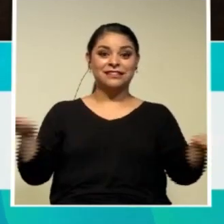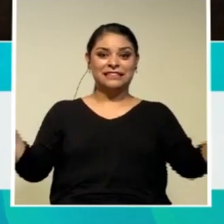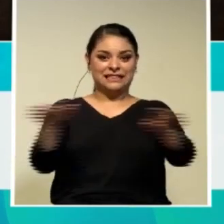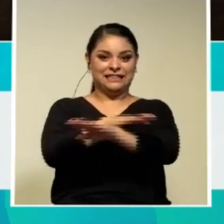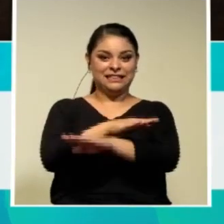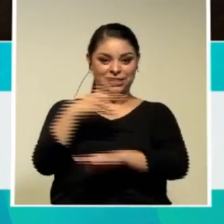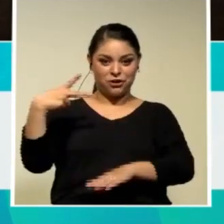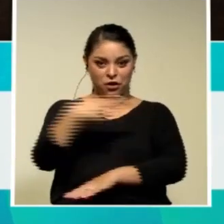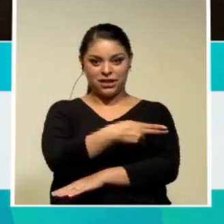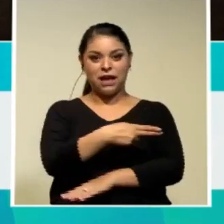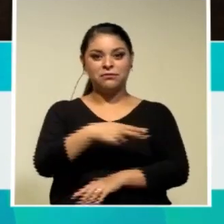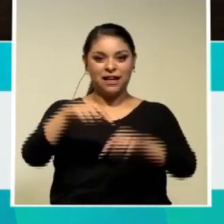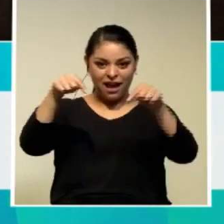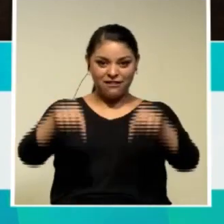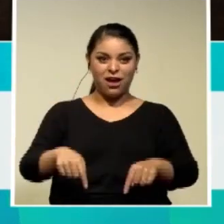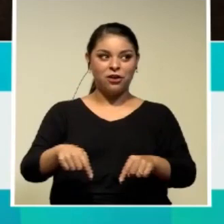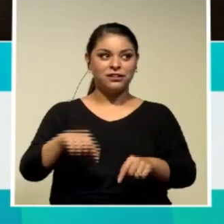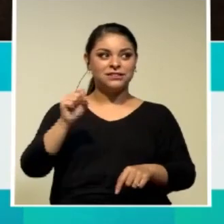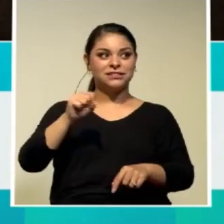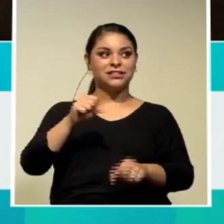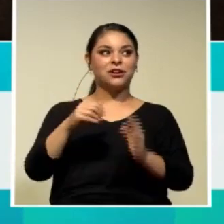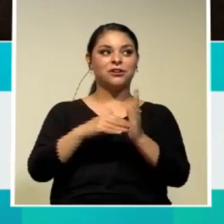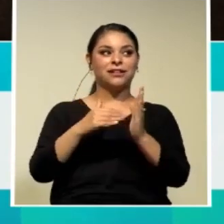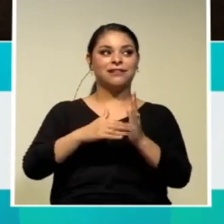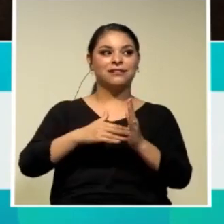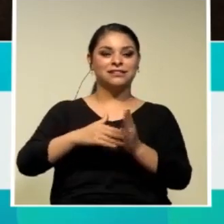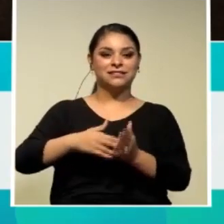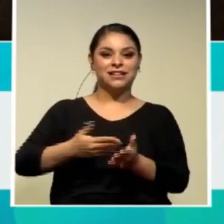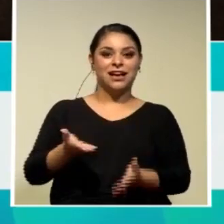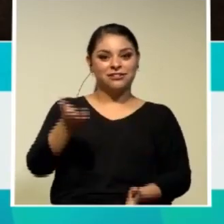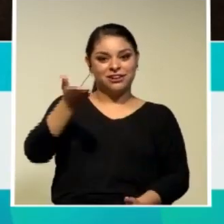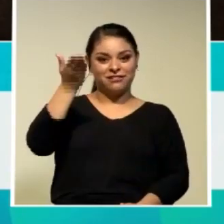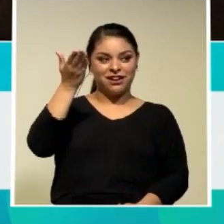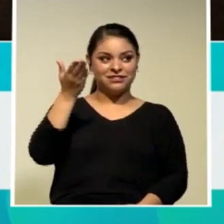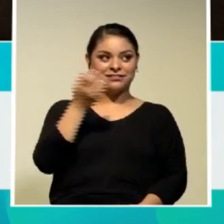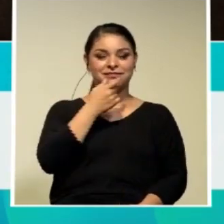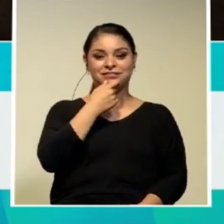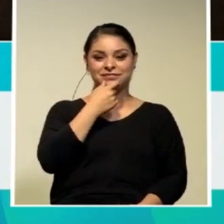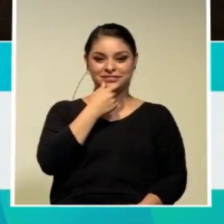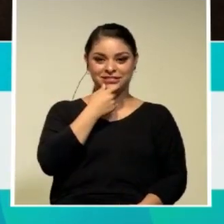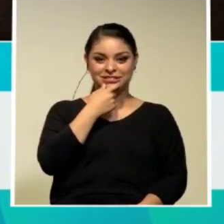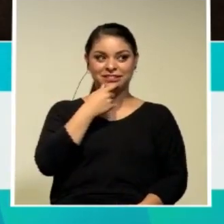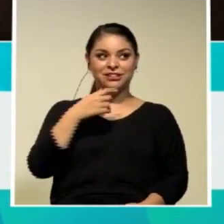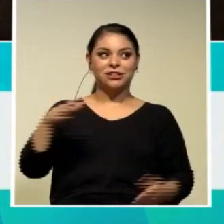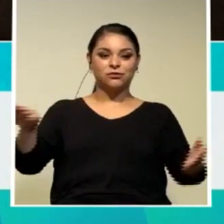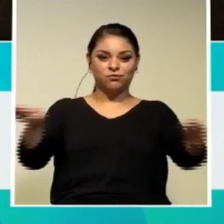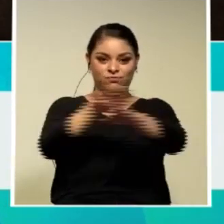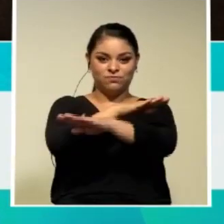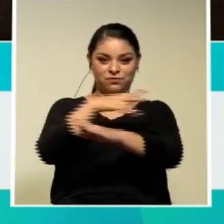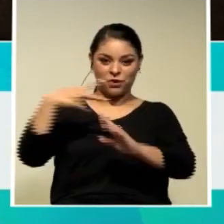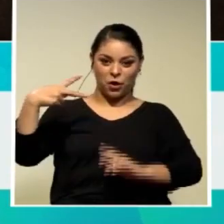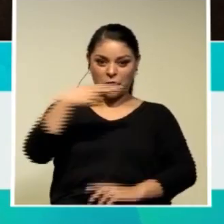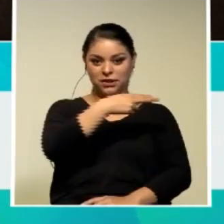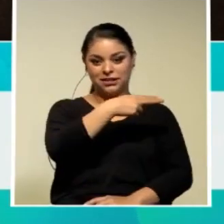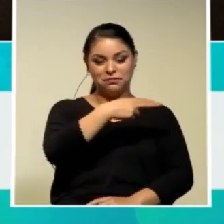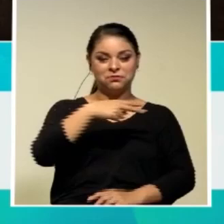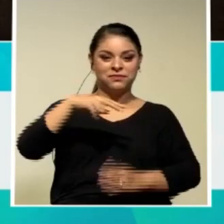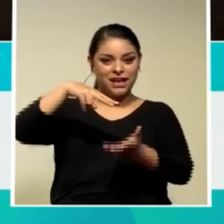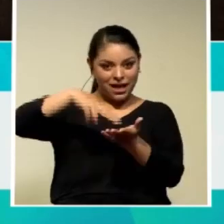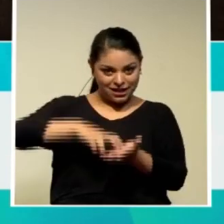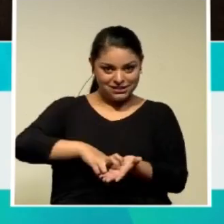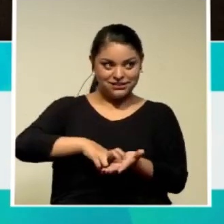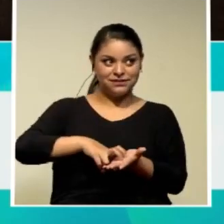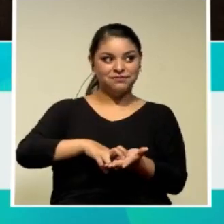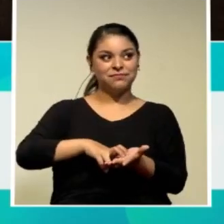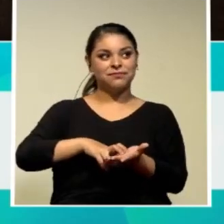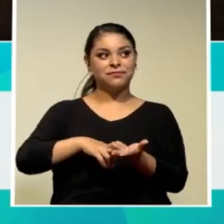¡Estamos abajo! ¡Arriba, rápido, otra vez! ¡Ay! ¡Preparados! ¡Cortamos! ¡Ay! ¡Eso! Ahora